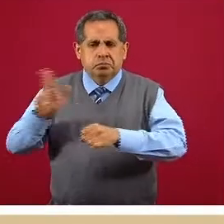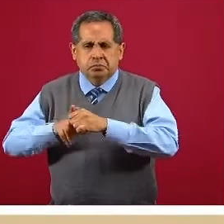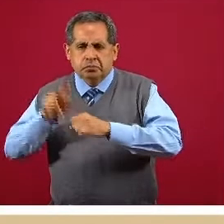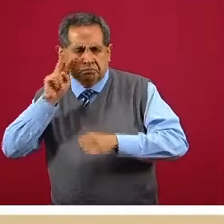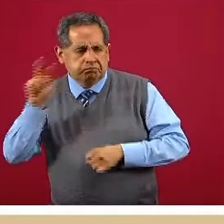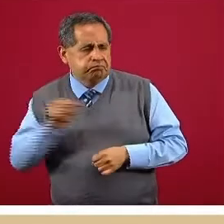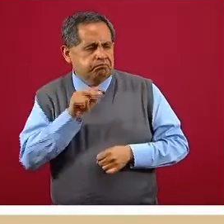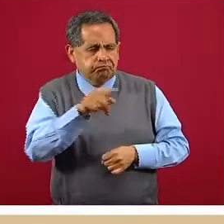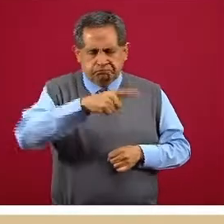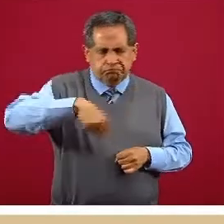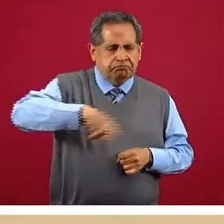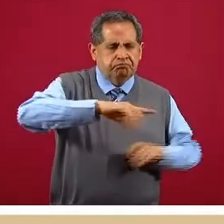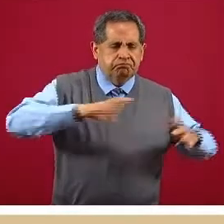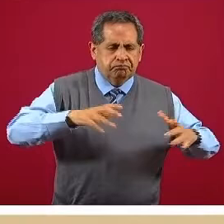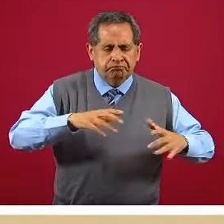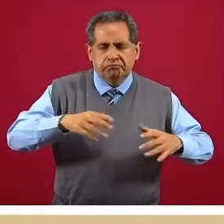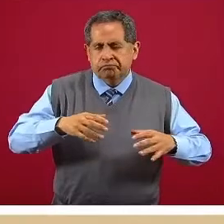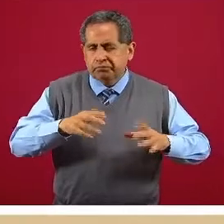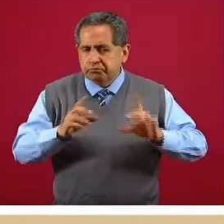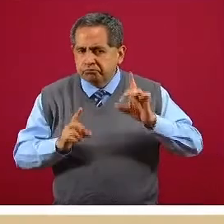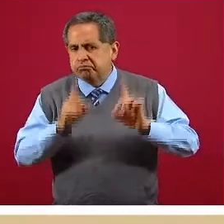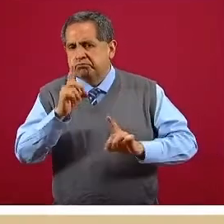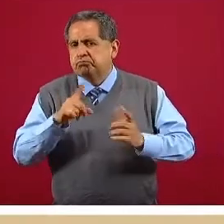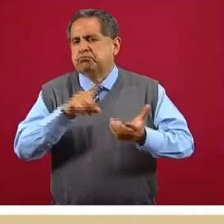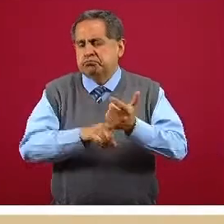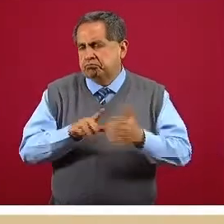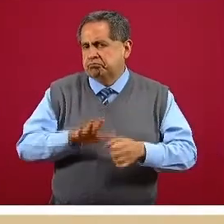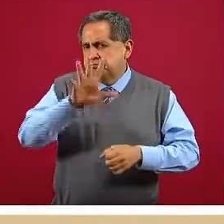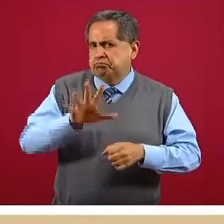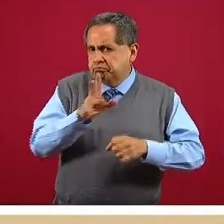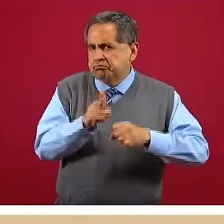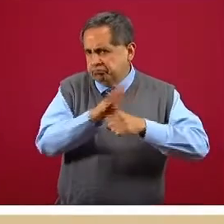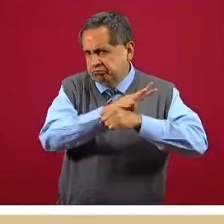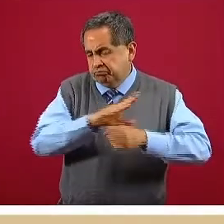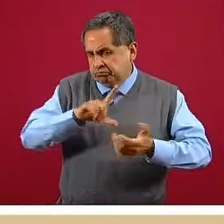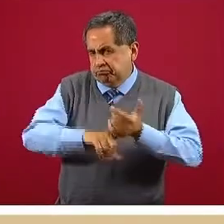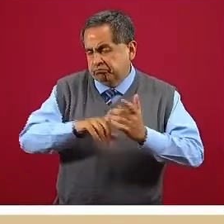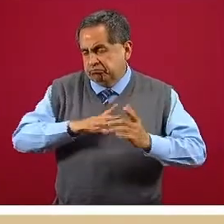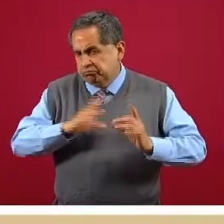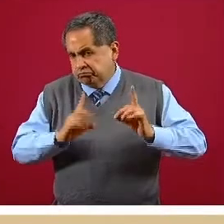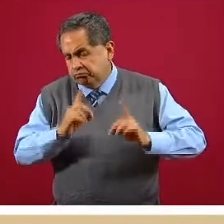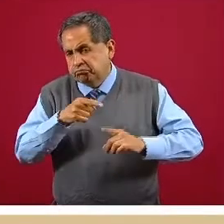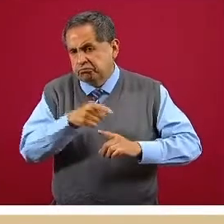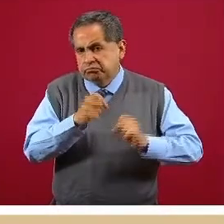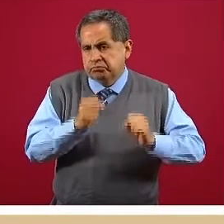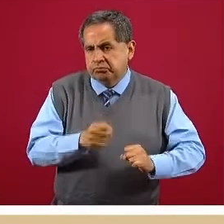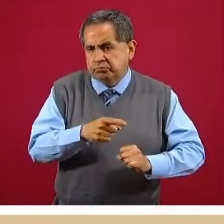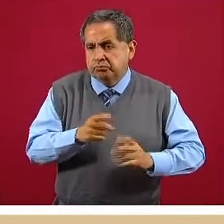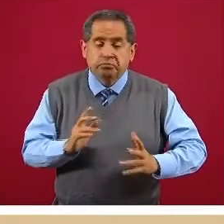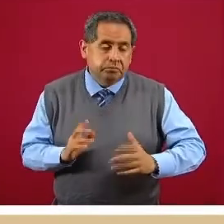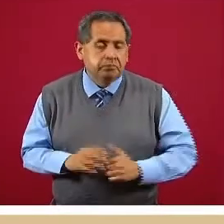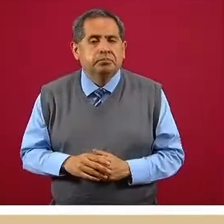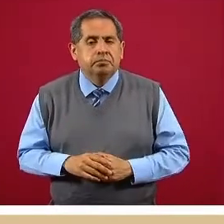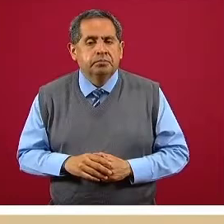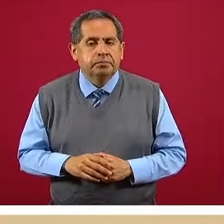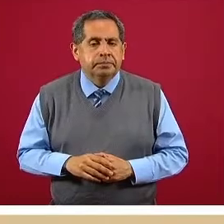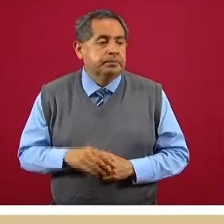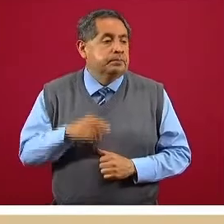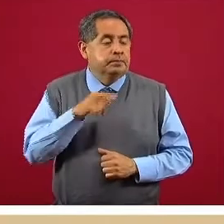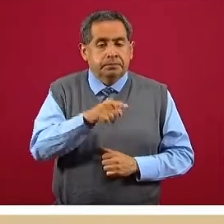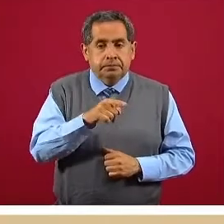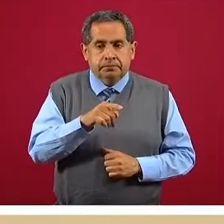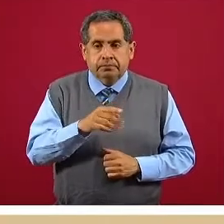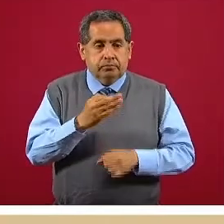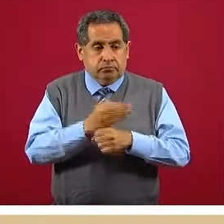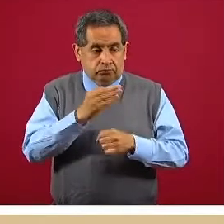Sistema Nacional de Salud como casos sospechosos de la enfermedad. Hasta este momento o hasta ese momento de detección,